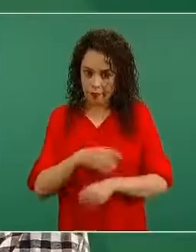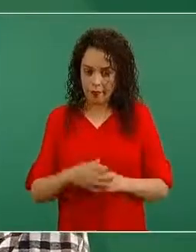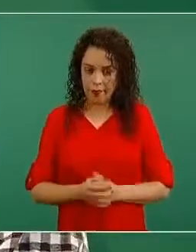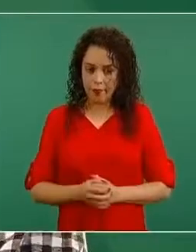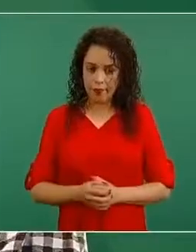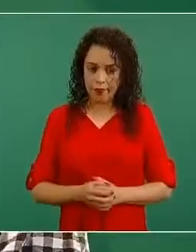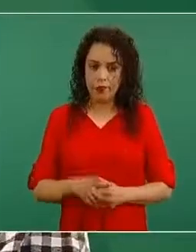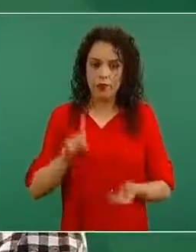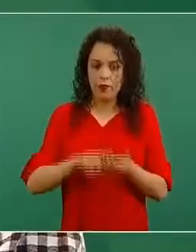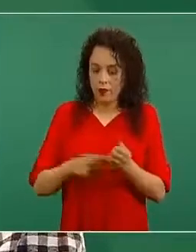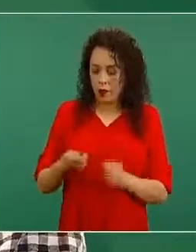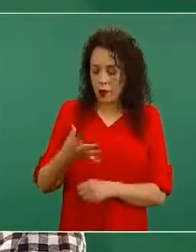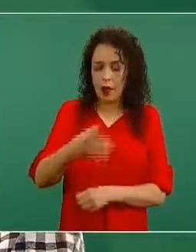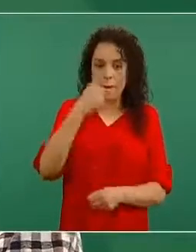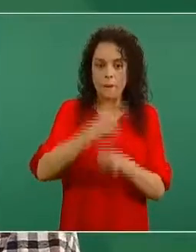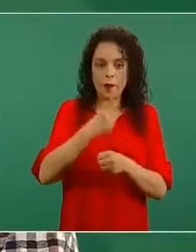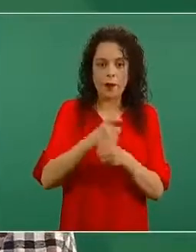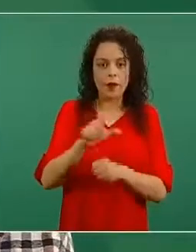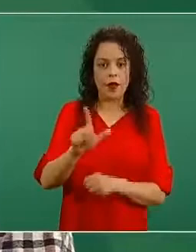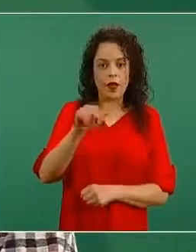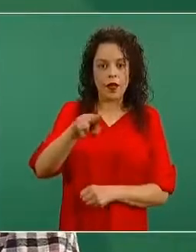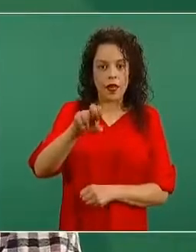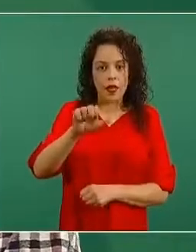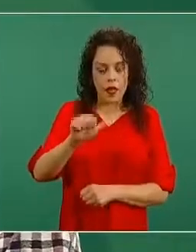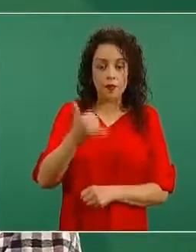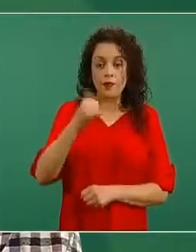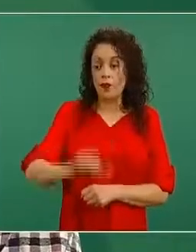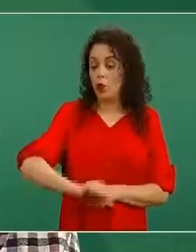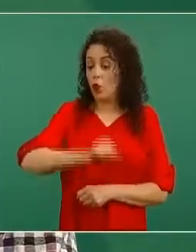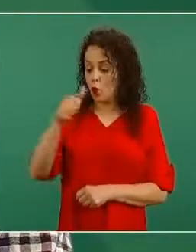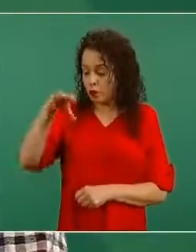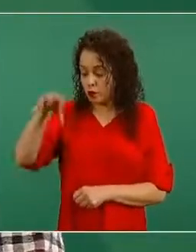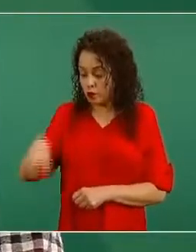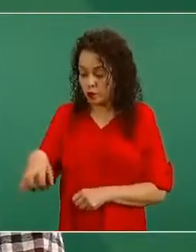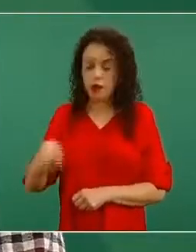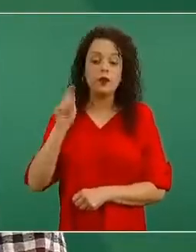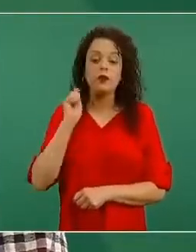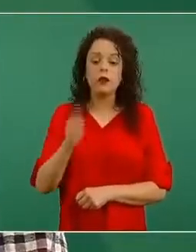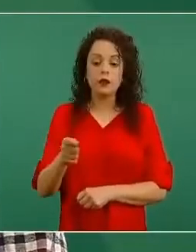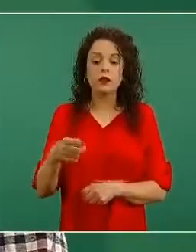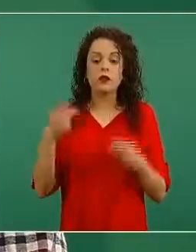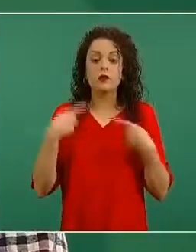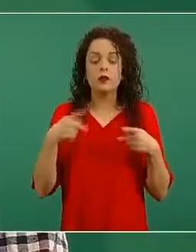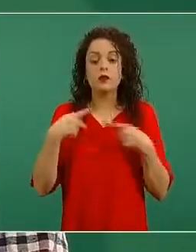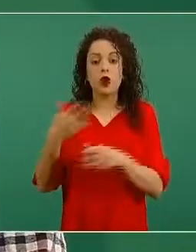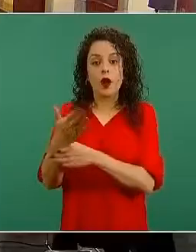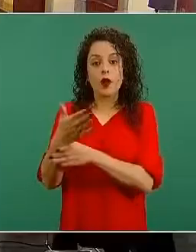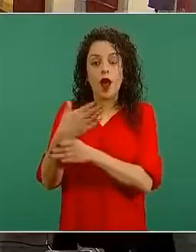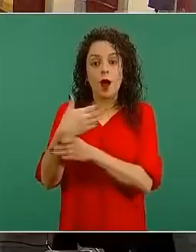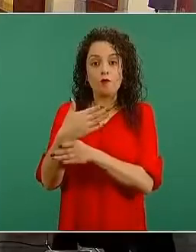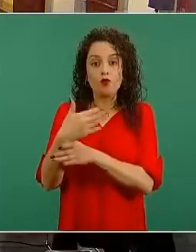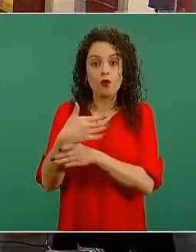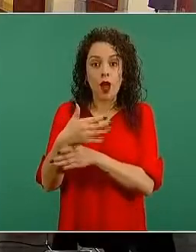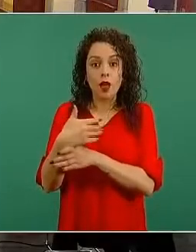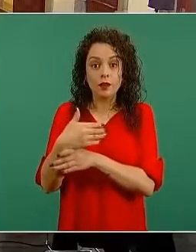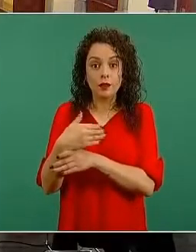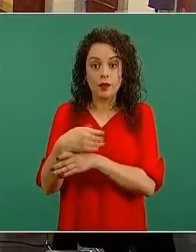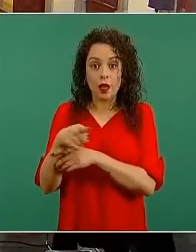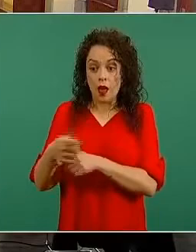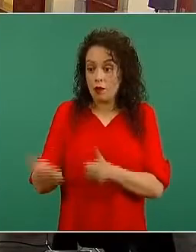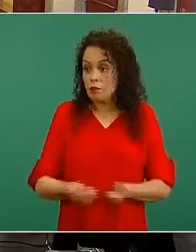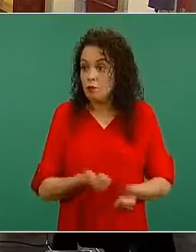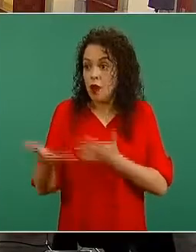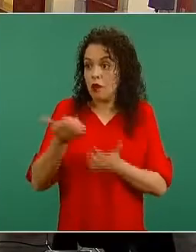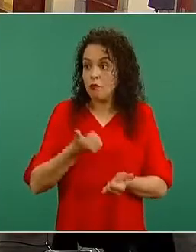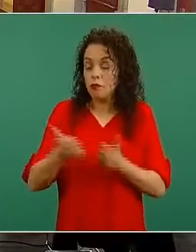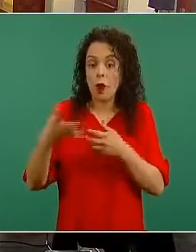Y tercero, la atención prehospitalaria, y es precisamente quienes atienden en las ambulancias donde se transporta